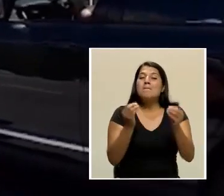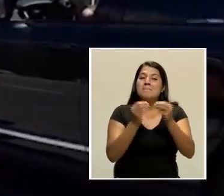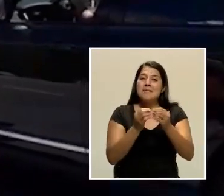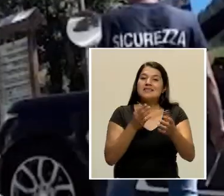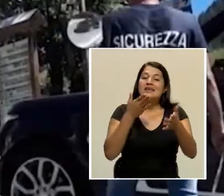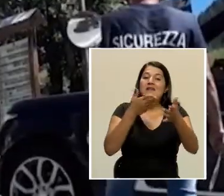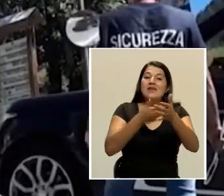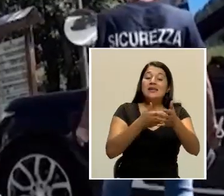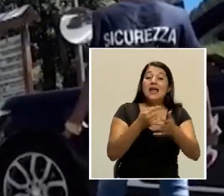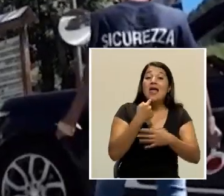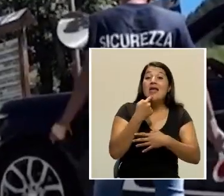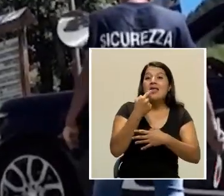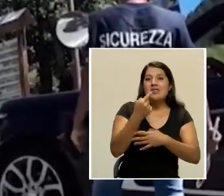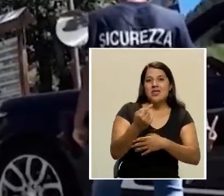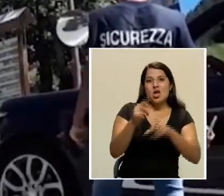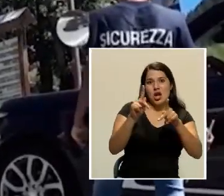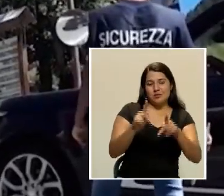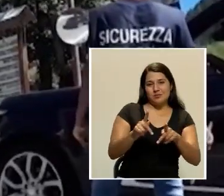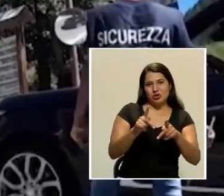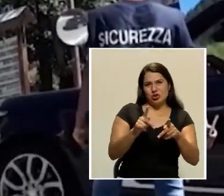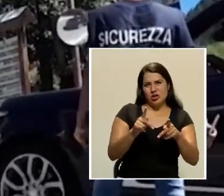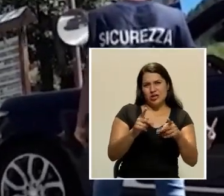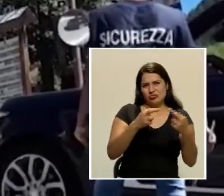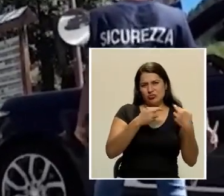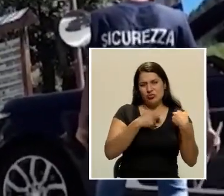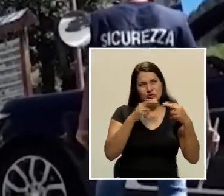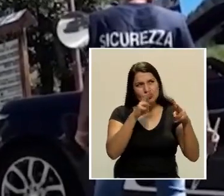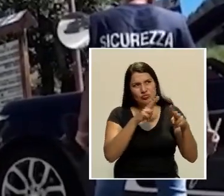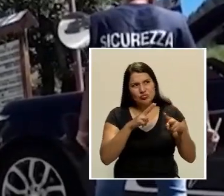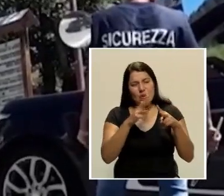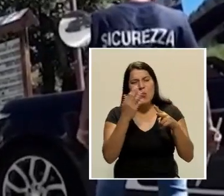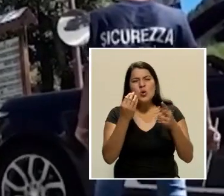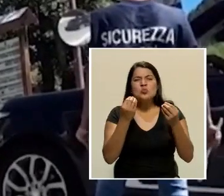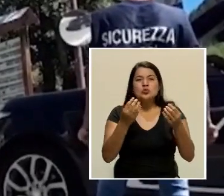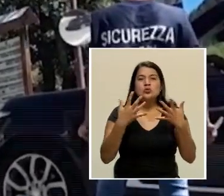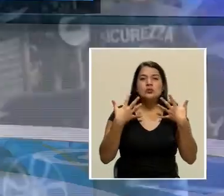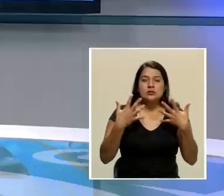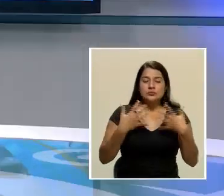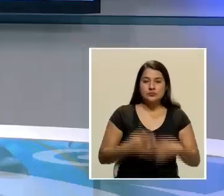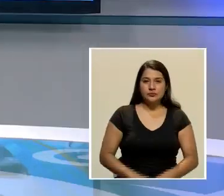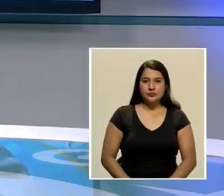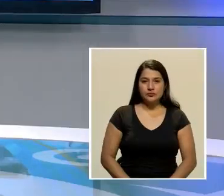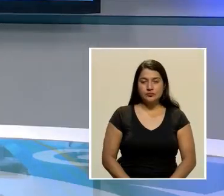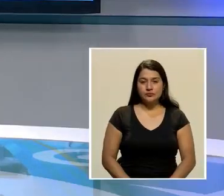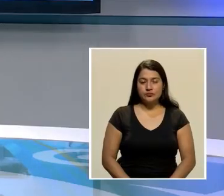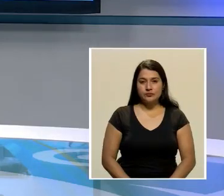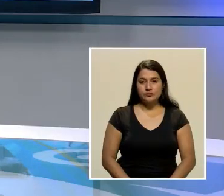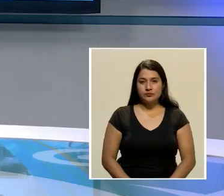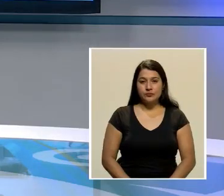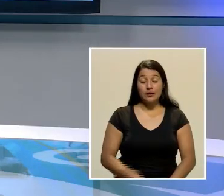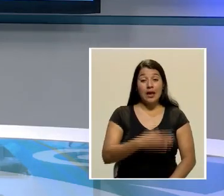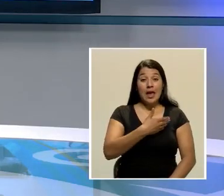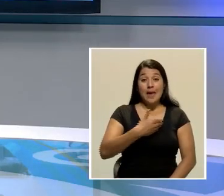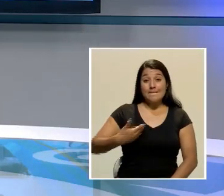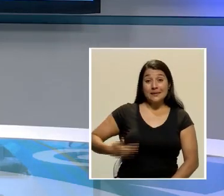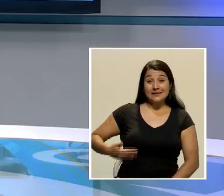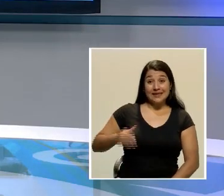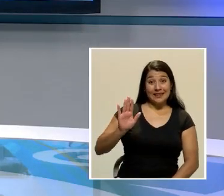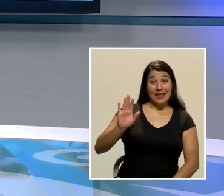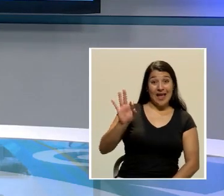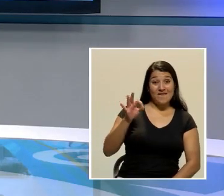de 2019, este glaciar ya estuvo a punto de desprenderse en parte y desde entonces se tomaron medidas de